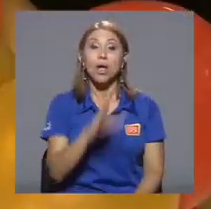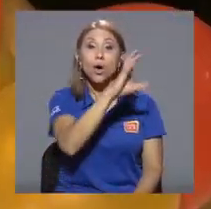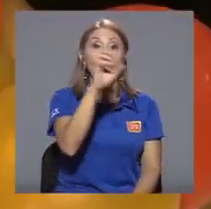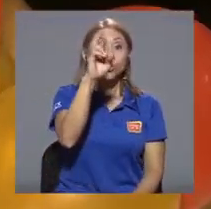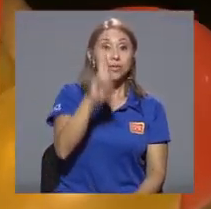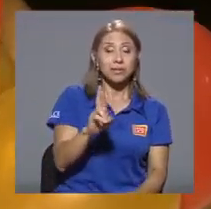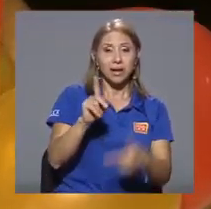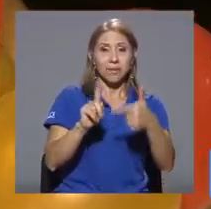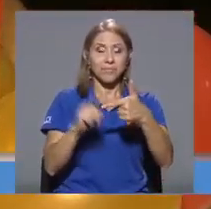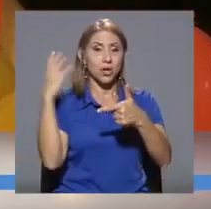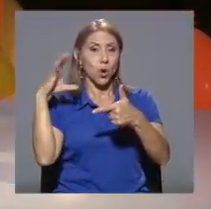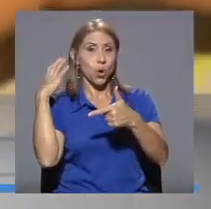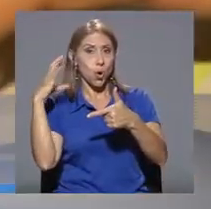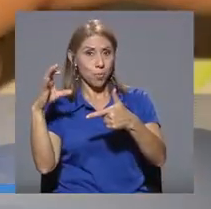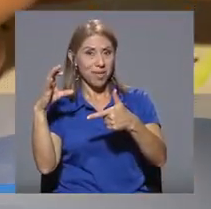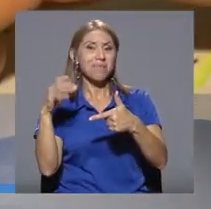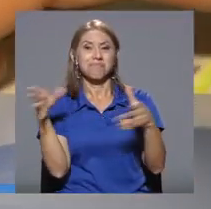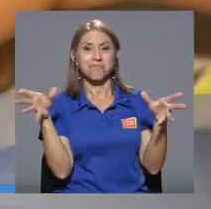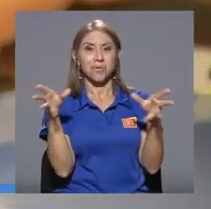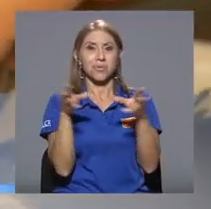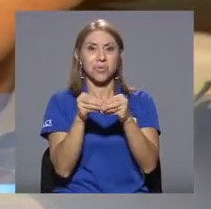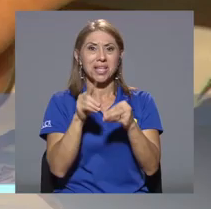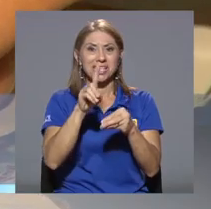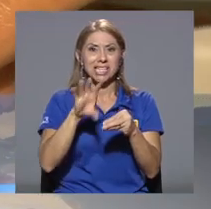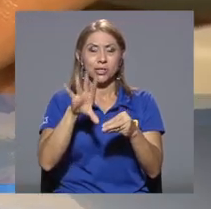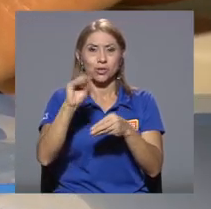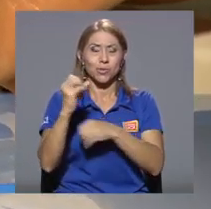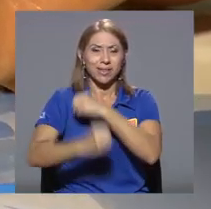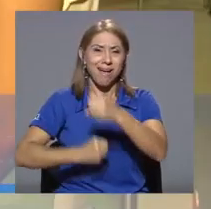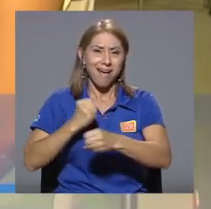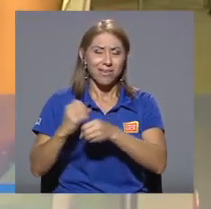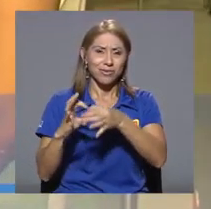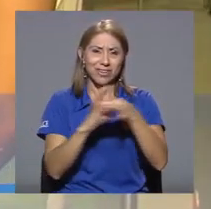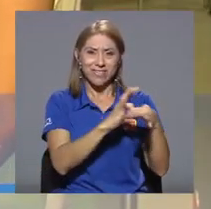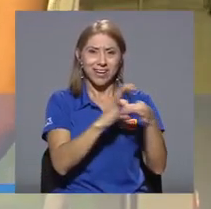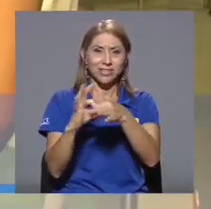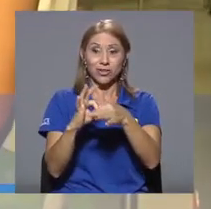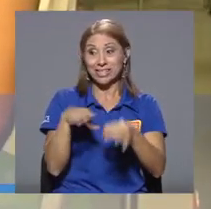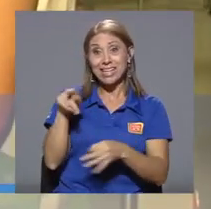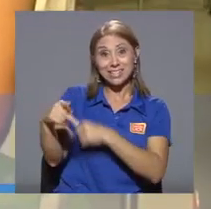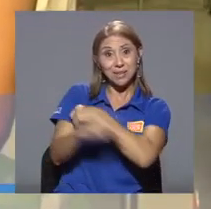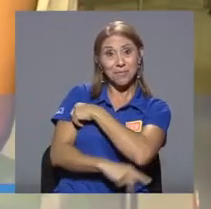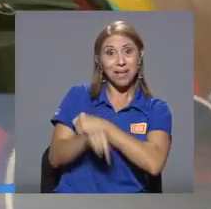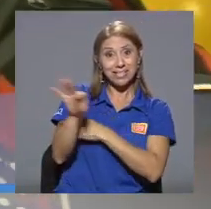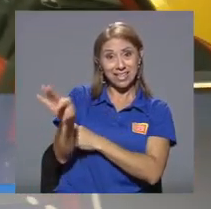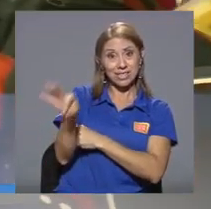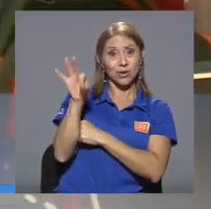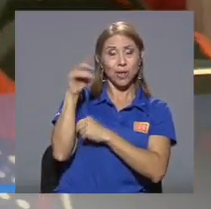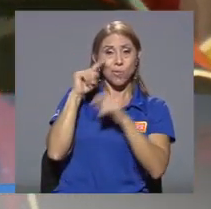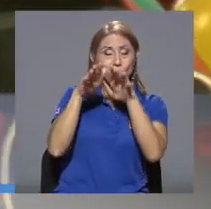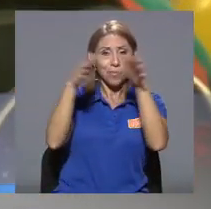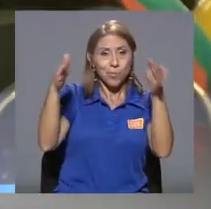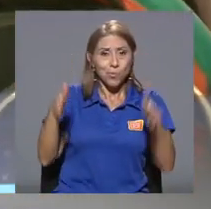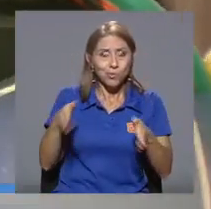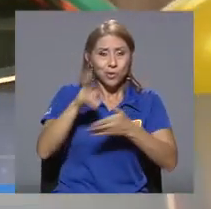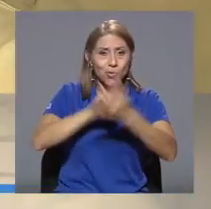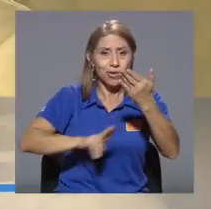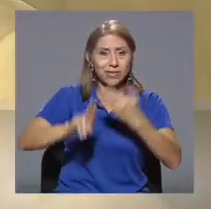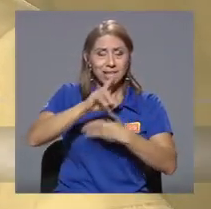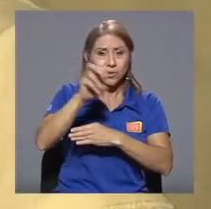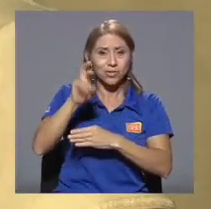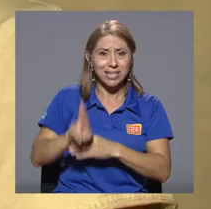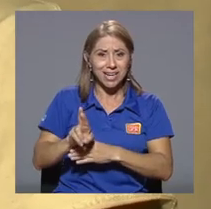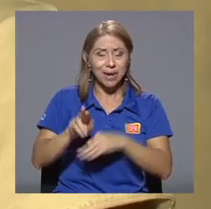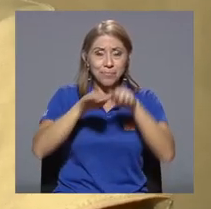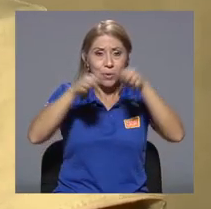Costa Rica y Colombia tienen 150 años de relaciones y este país fue seleccionado por el Museo de la Universidad de Costa Rica,